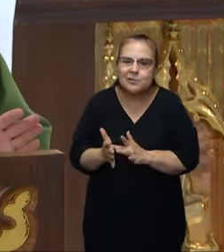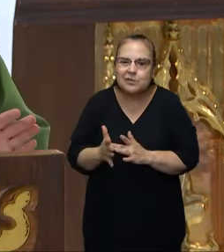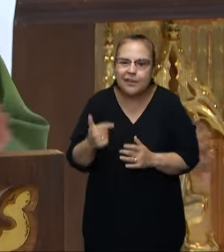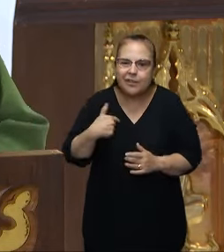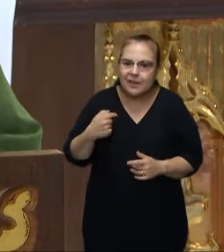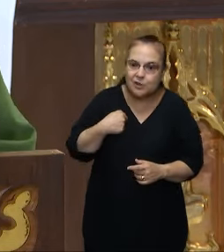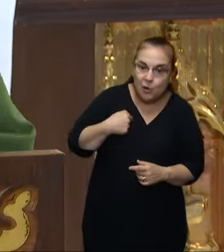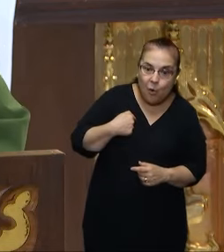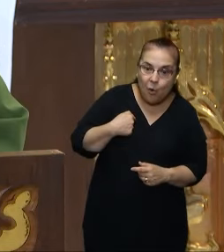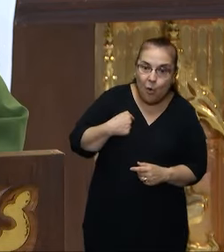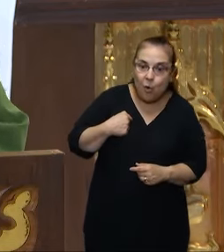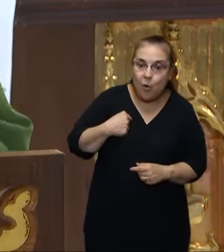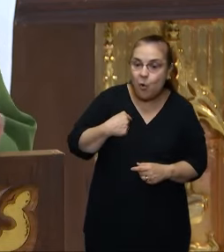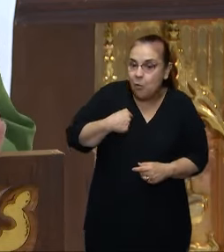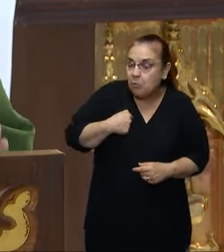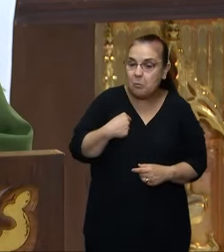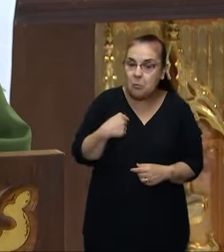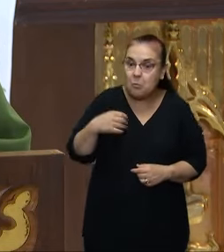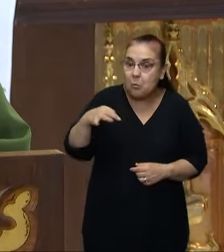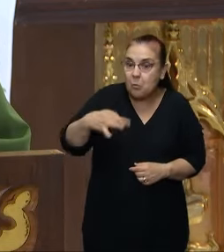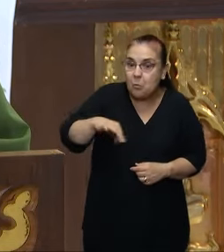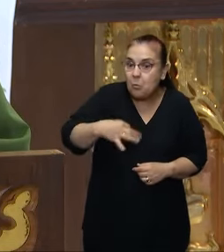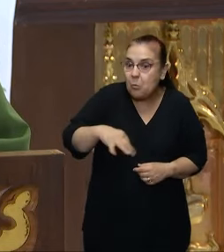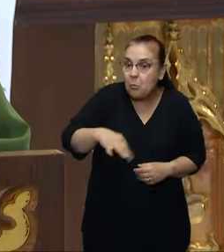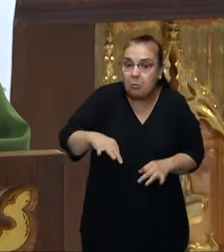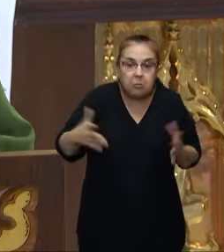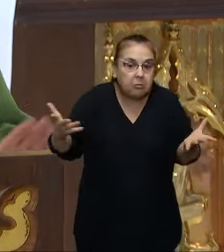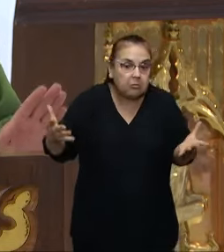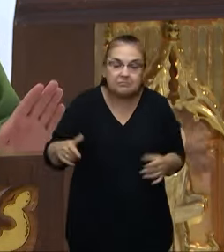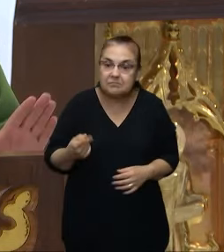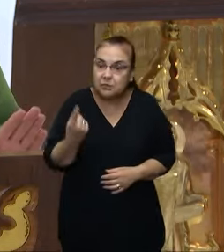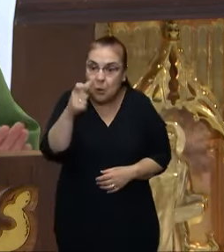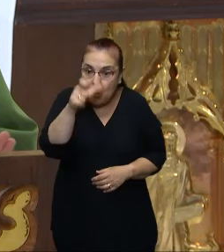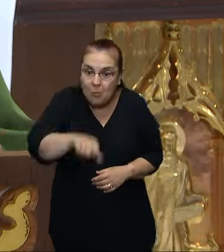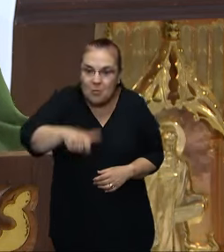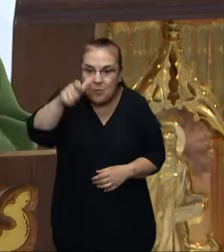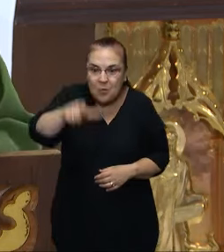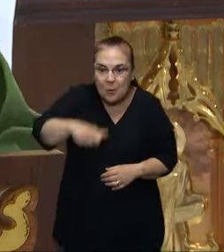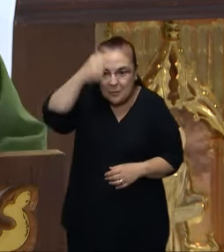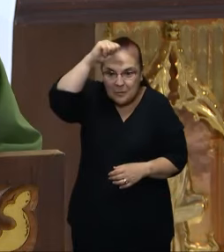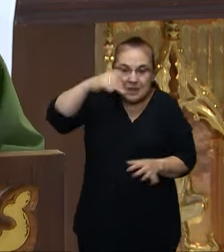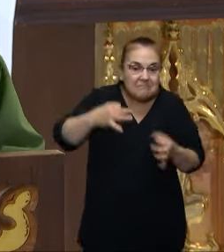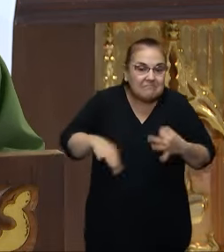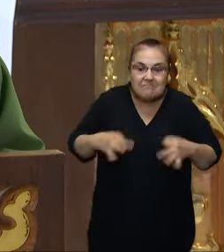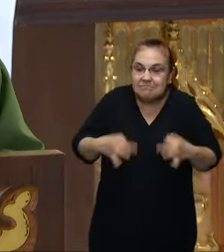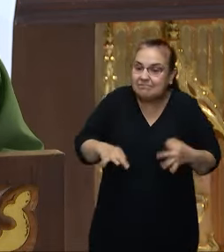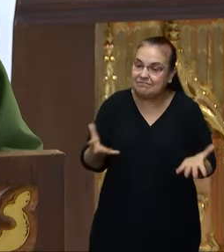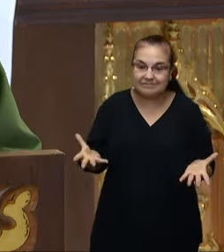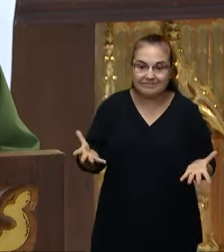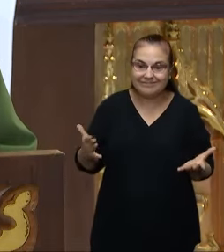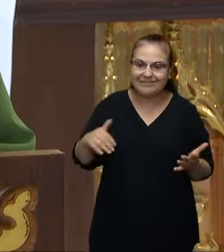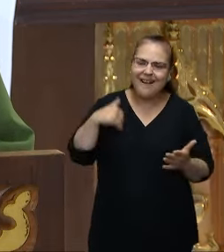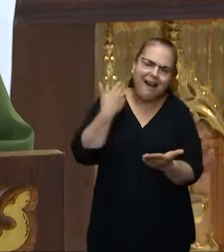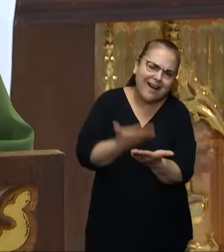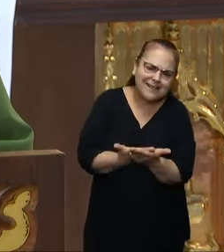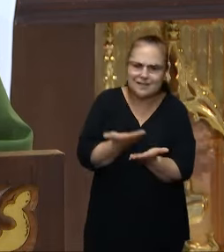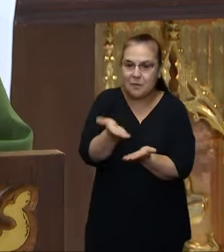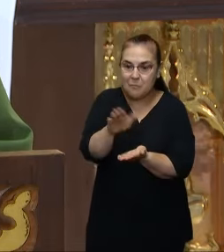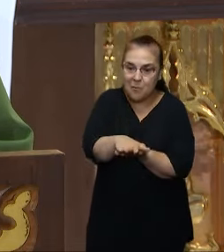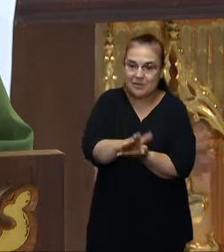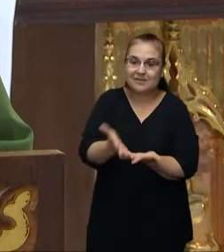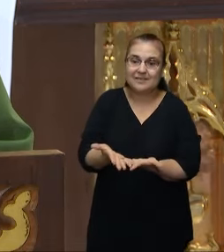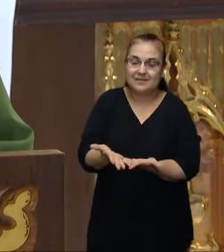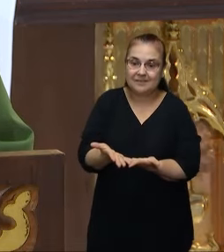más también San Pablo nos lo dirá como un hombre cualquiera se rebajó hasta someterse incluso a la muerte